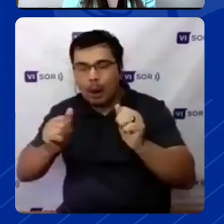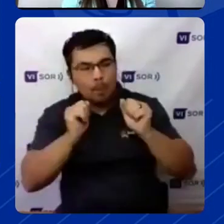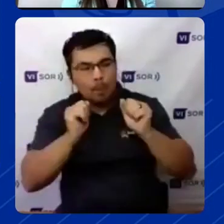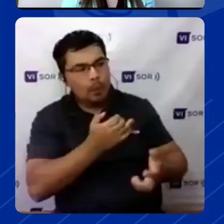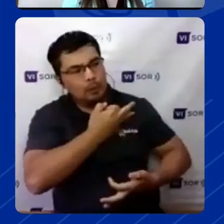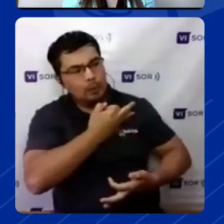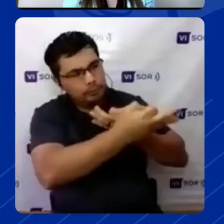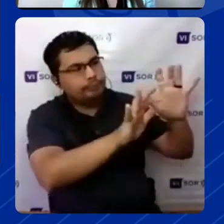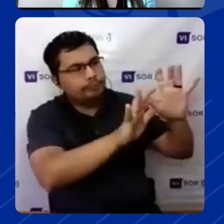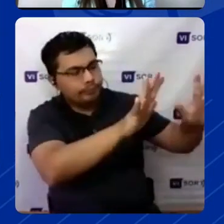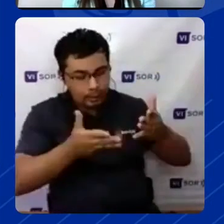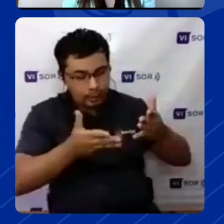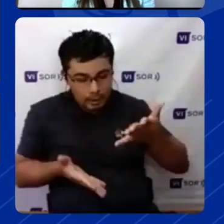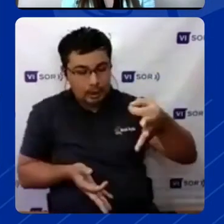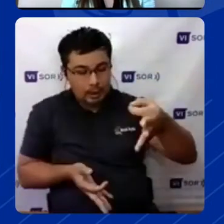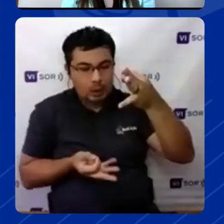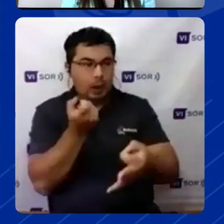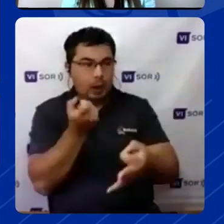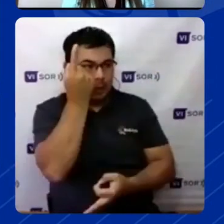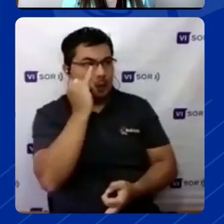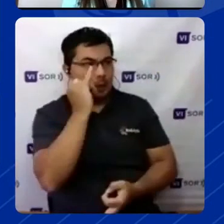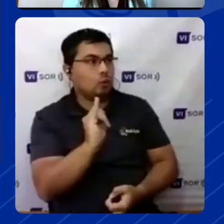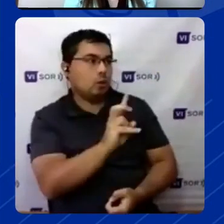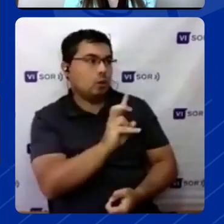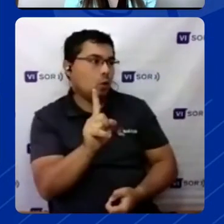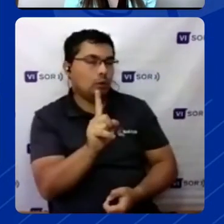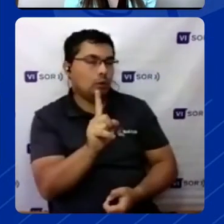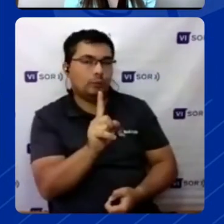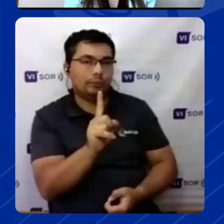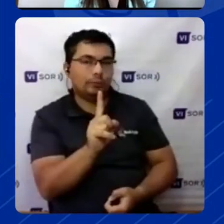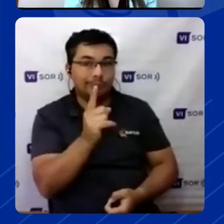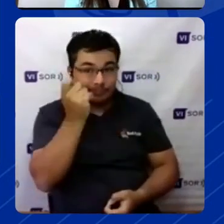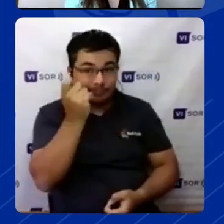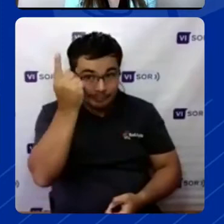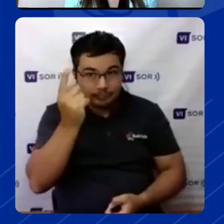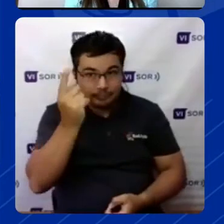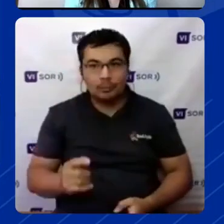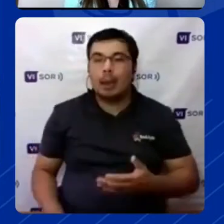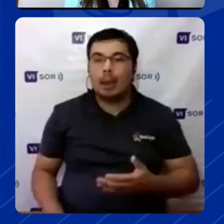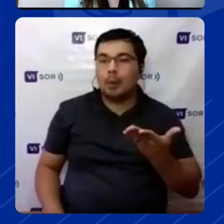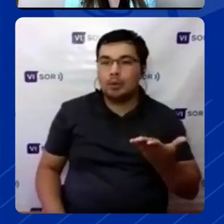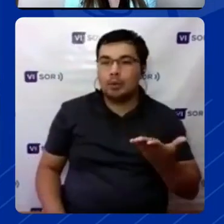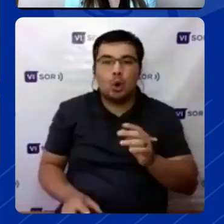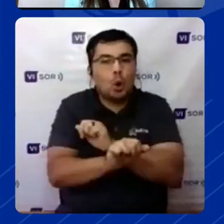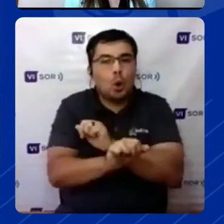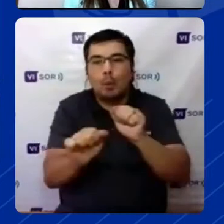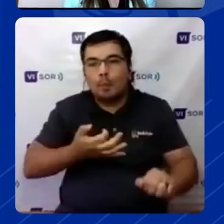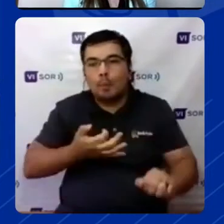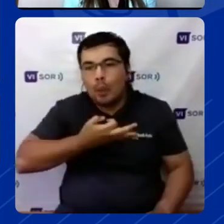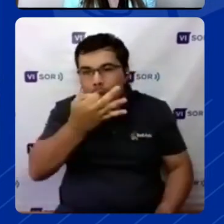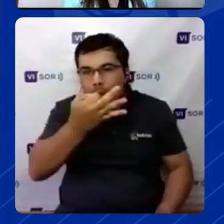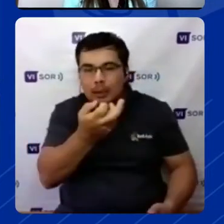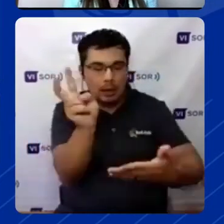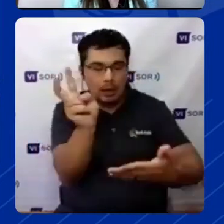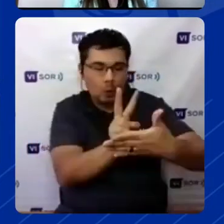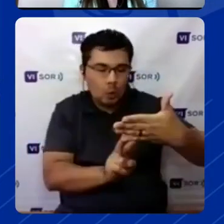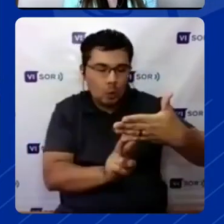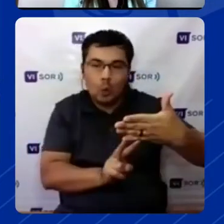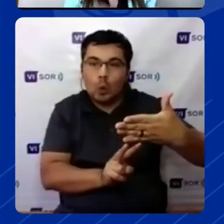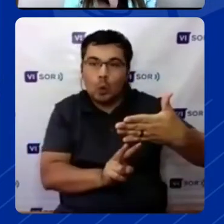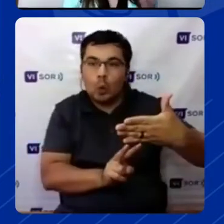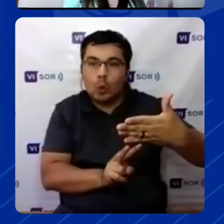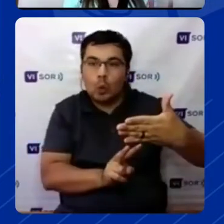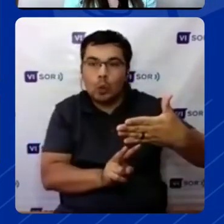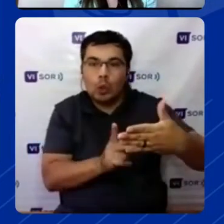efectivamente se entiende o no. ¿Ya? Y por eso no podemos decir que un texto esté en lectura fácil sin que